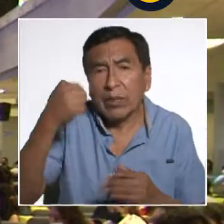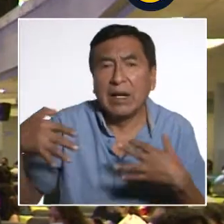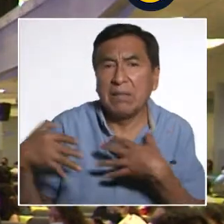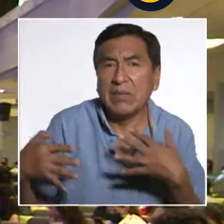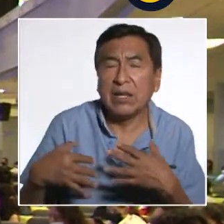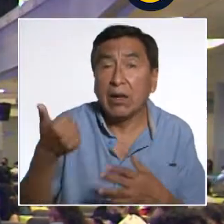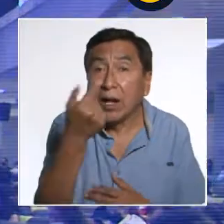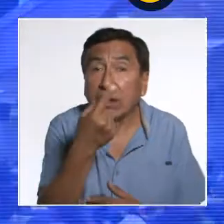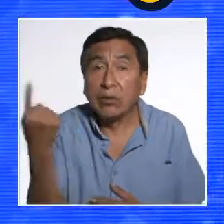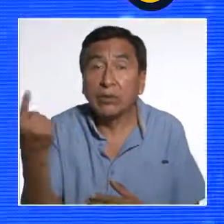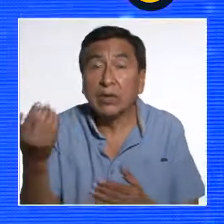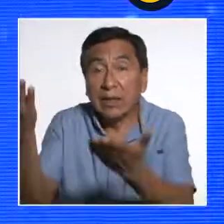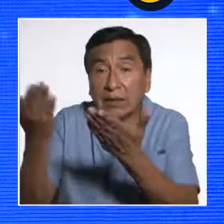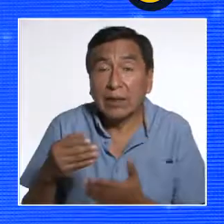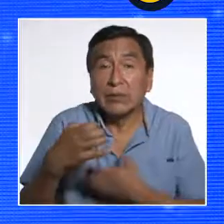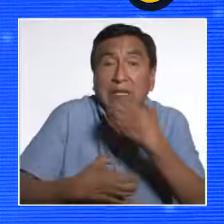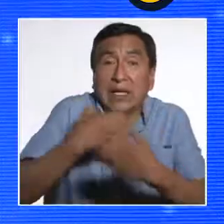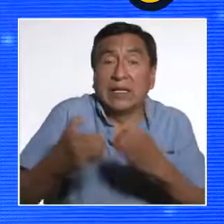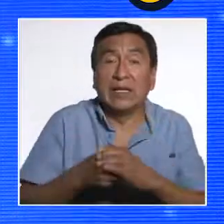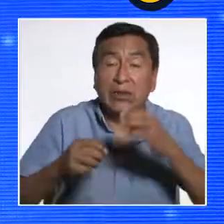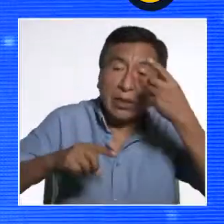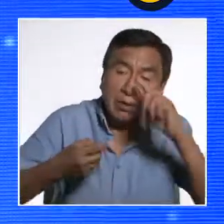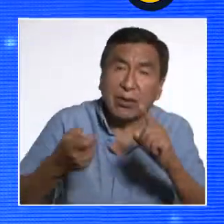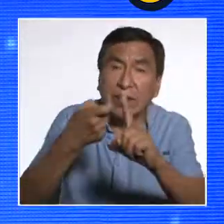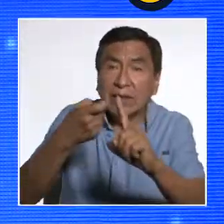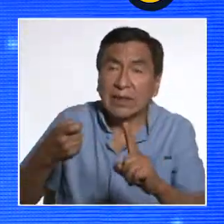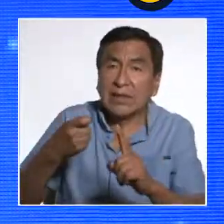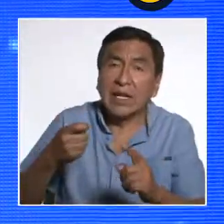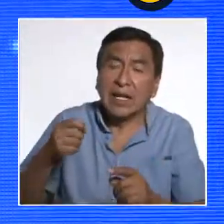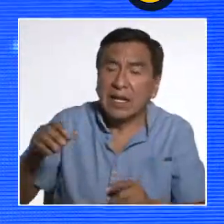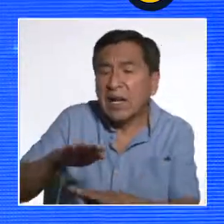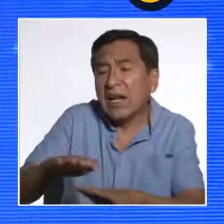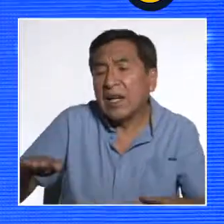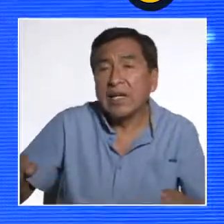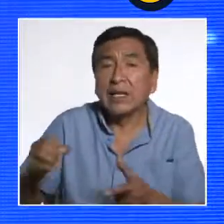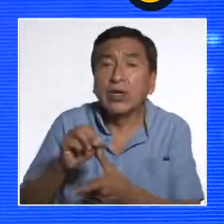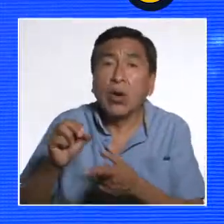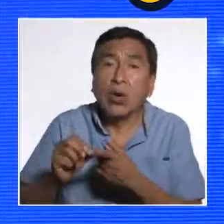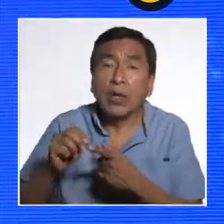Algunos traemos el grito de dolor desde la niñez, desde la adolescencia, o tal vez hemos sido